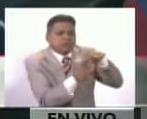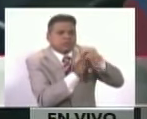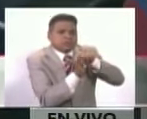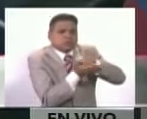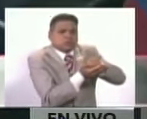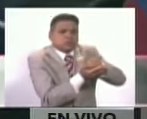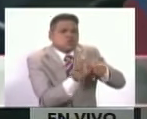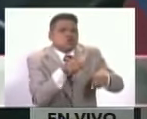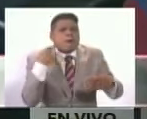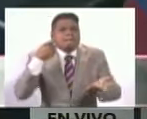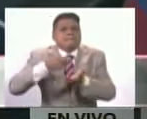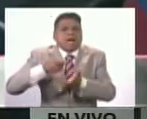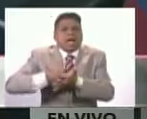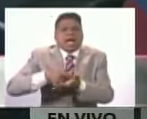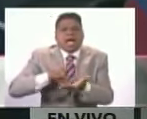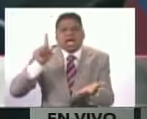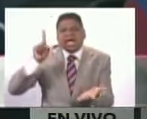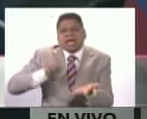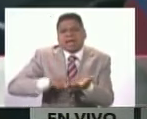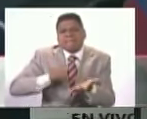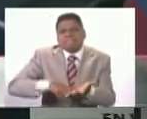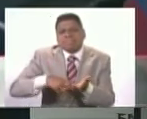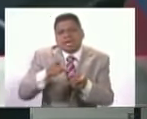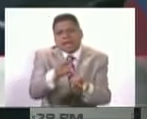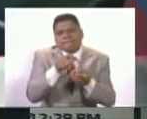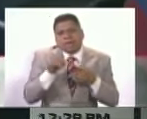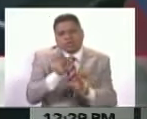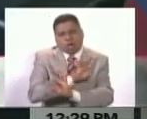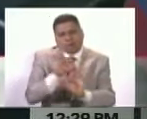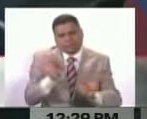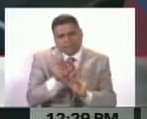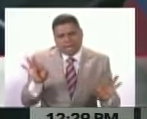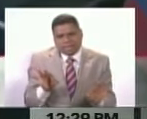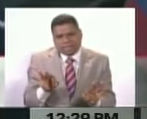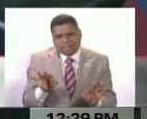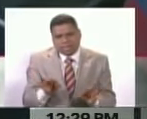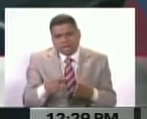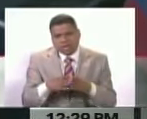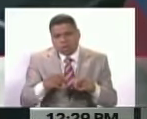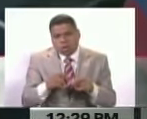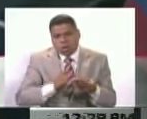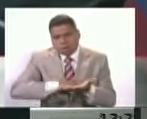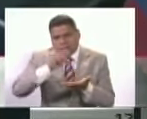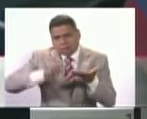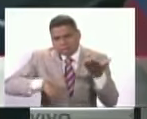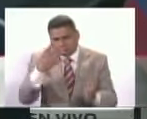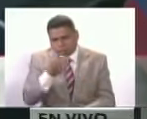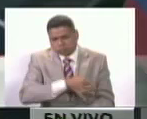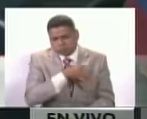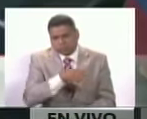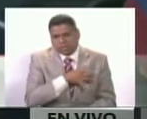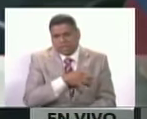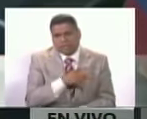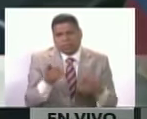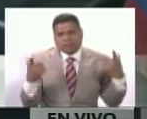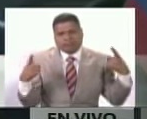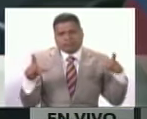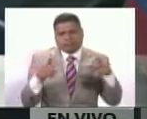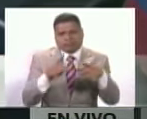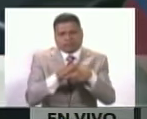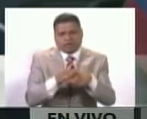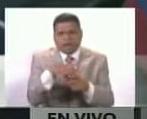tributos, para evadir impuestos, que son una parte fundamental de nuestro contrato social y una parte consustancial de la reducción de la